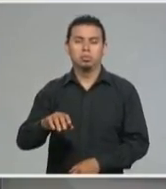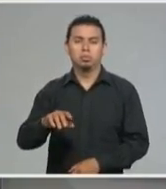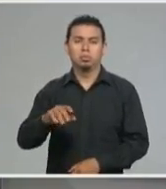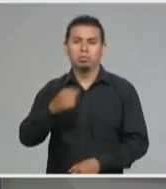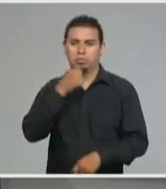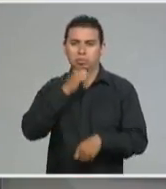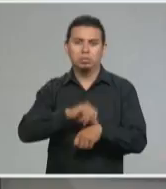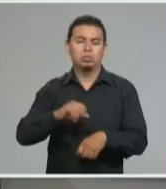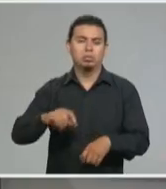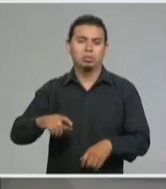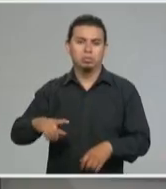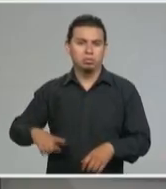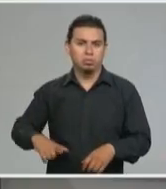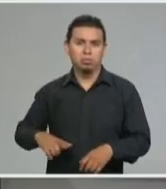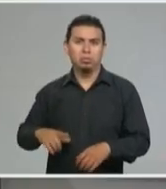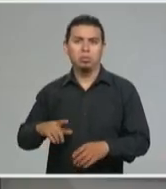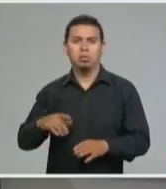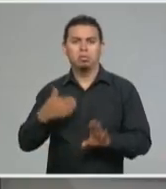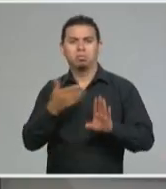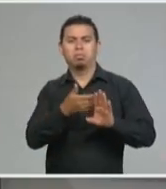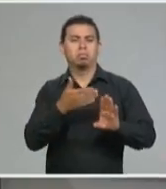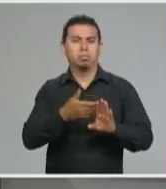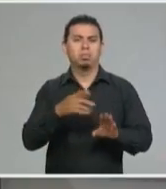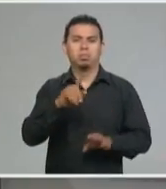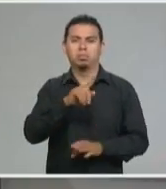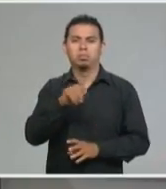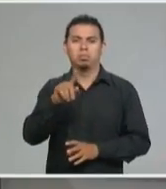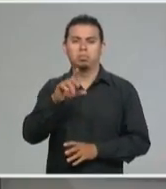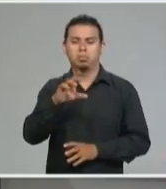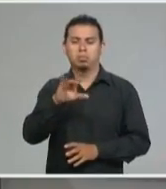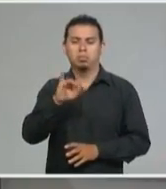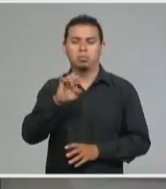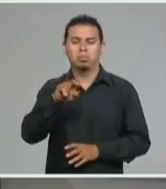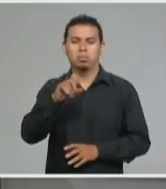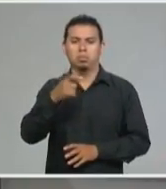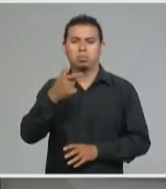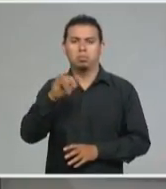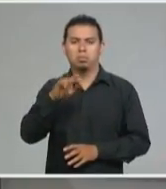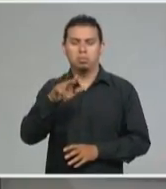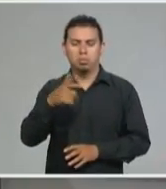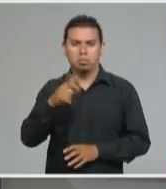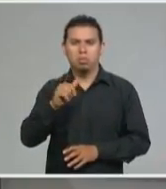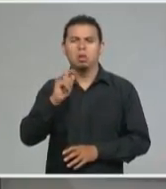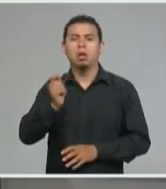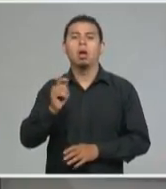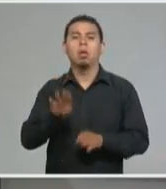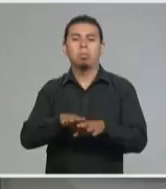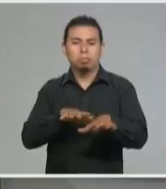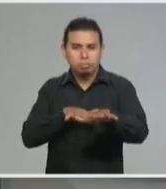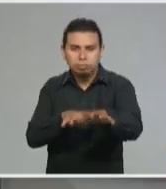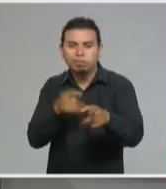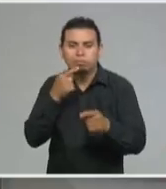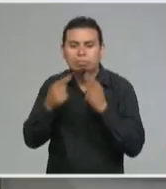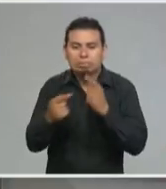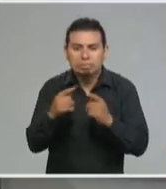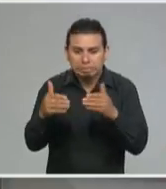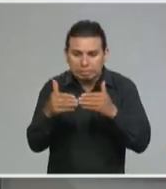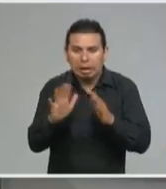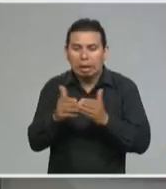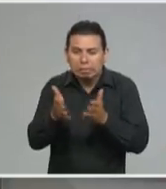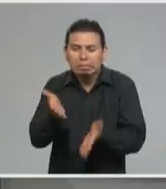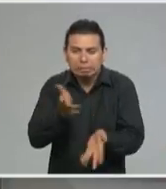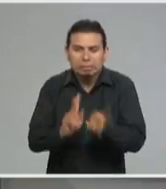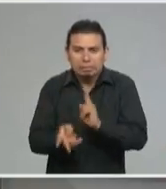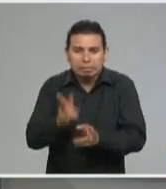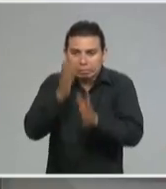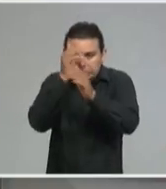Gobierno, fue retenido por habitantes de Cieneguilla. Llegó a platicar con ellos para que levantaran el tráfico, el bloqueo de carretera, y